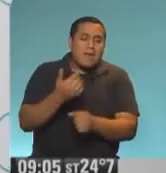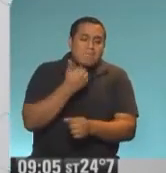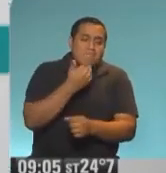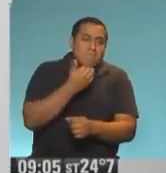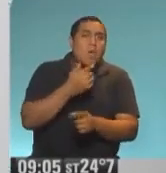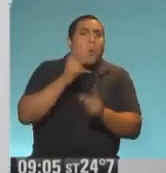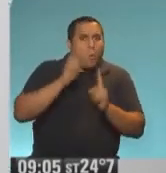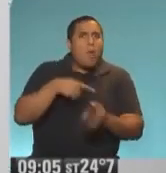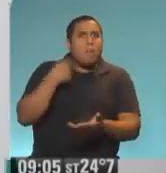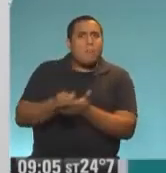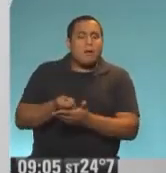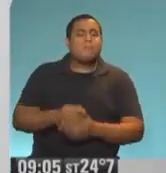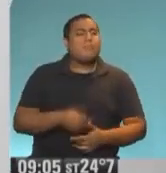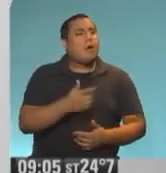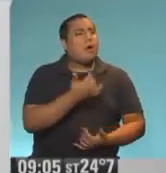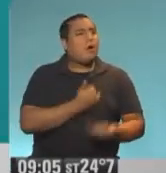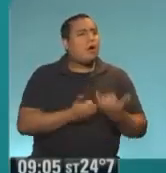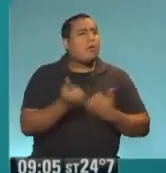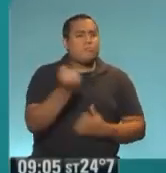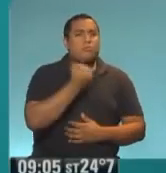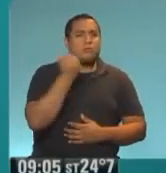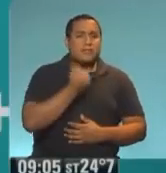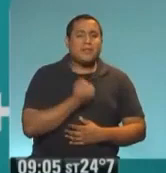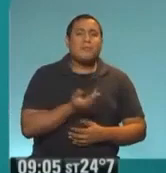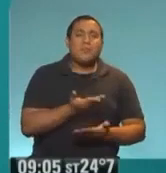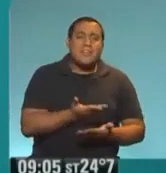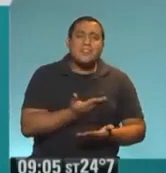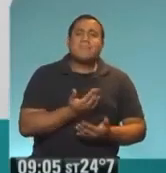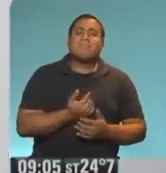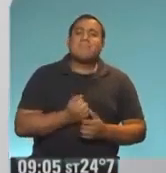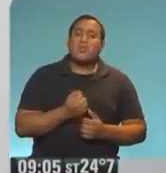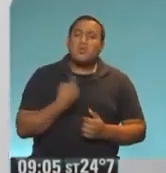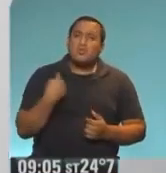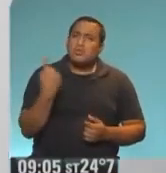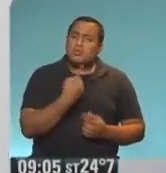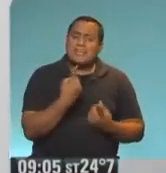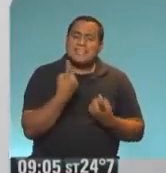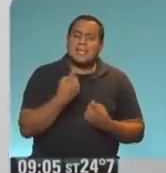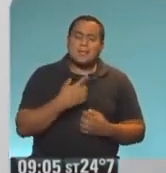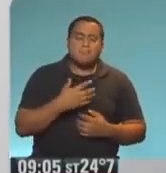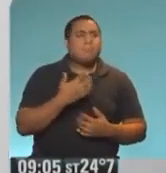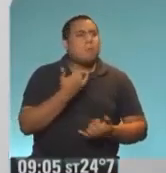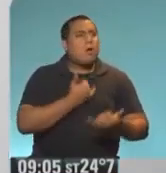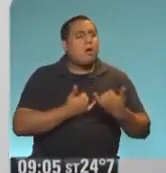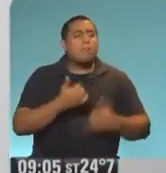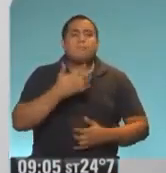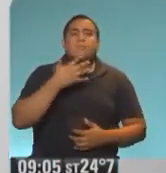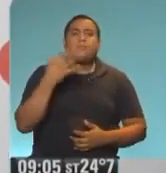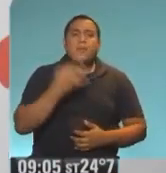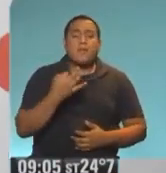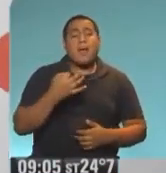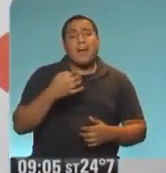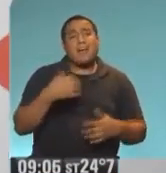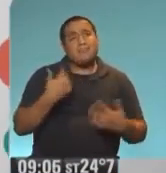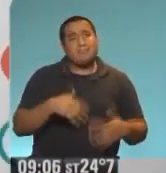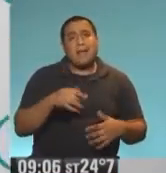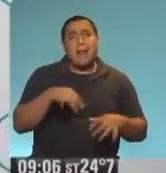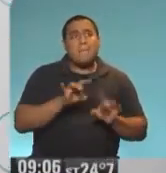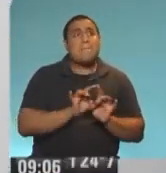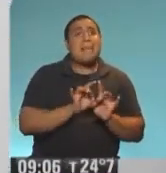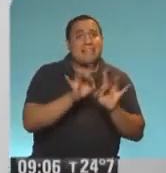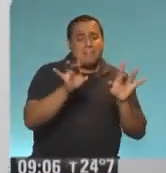Es importante lo que menciona, básicamente por esta certeza que nosotros necesitamos como sociedad. Hay una cuestión que es muy grave, que es la pandemia,